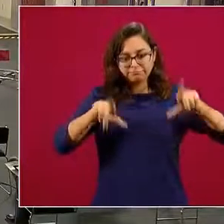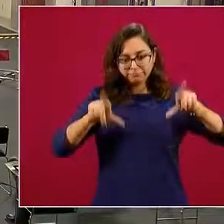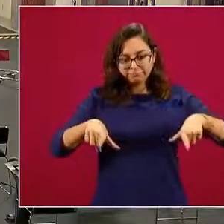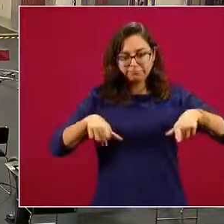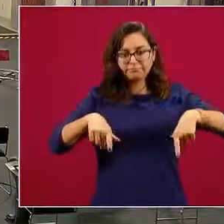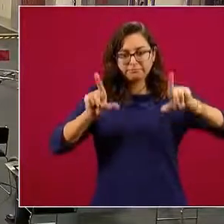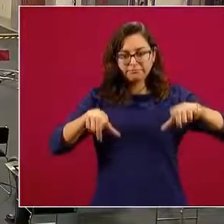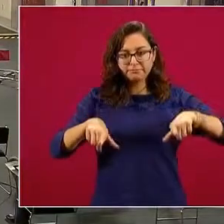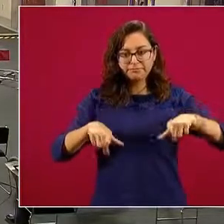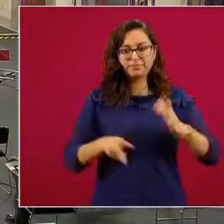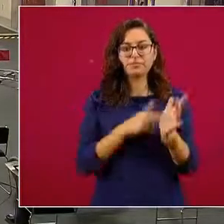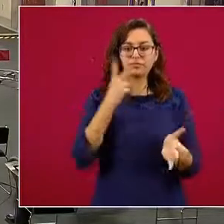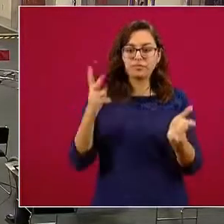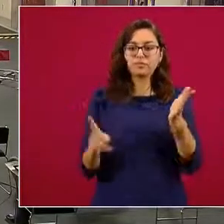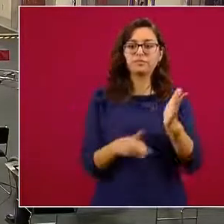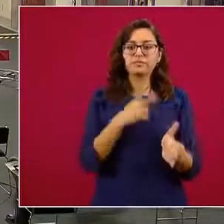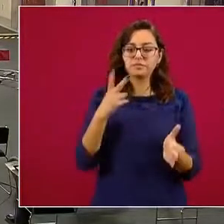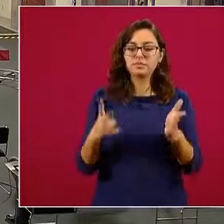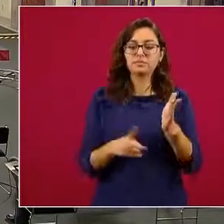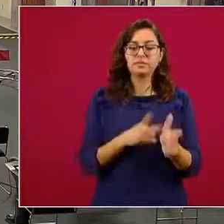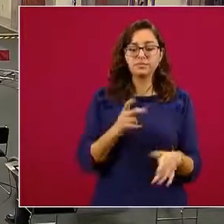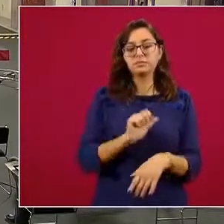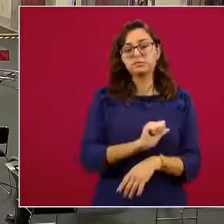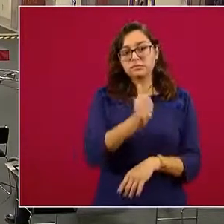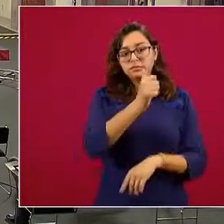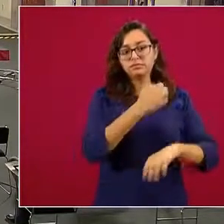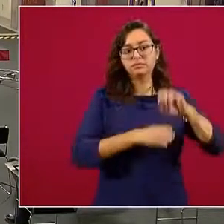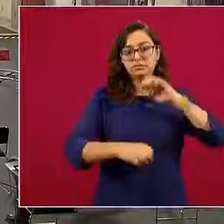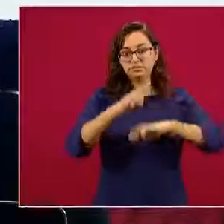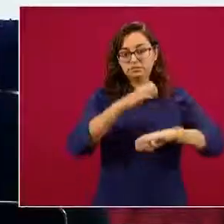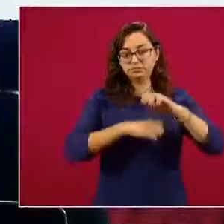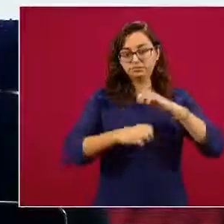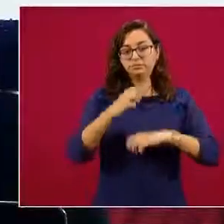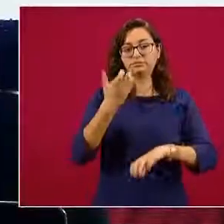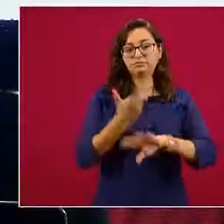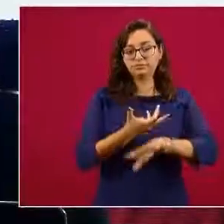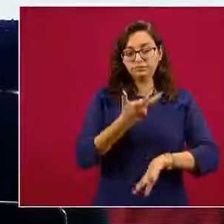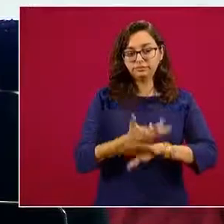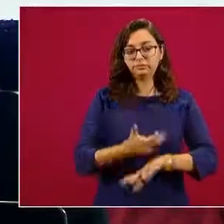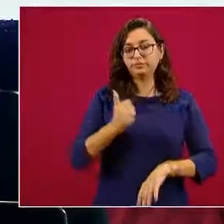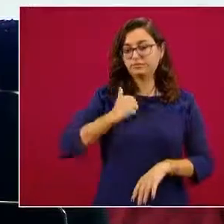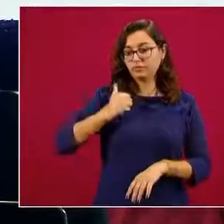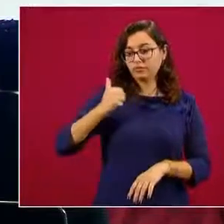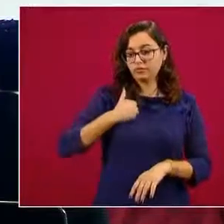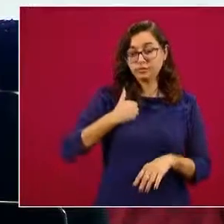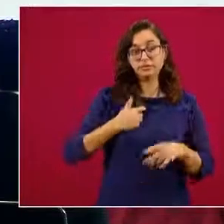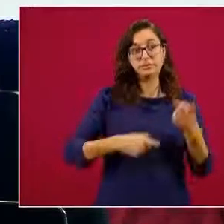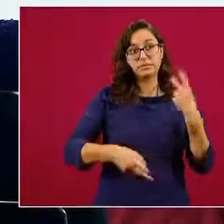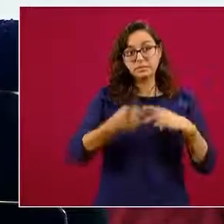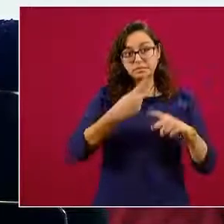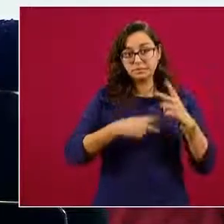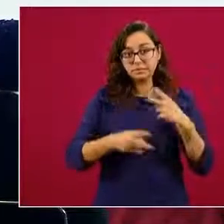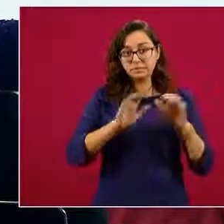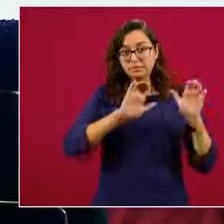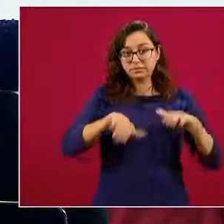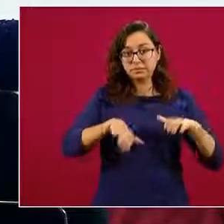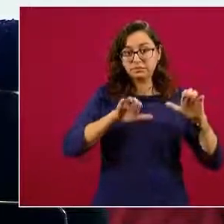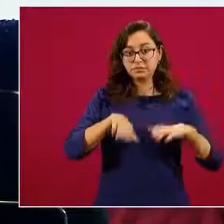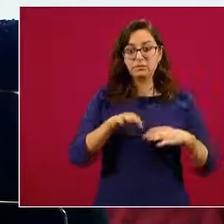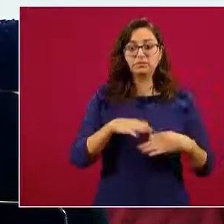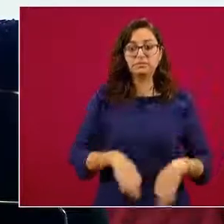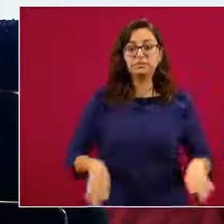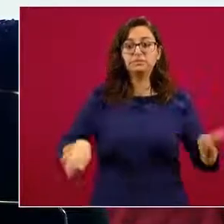validando y están entrando empresas de Estados Unidos y de Canadá, y es importante que las mismas empresas